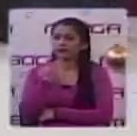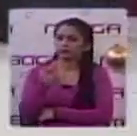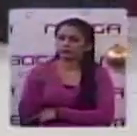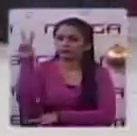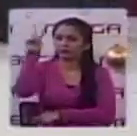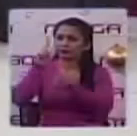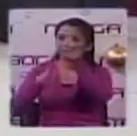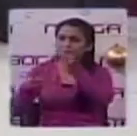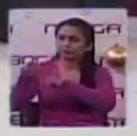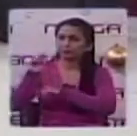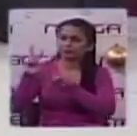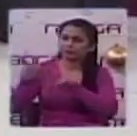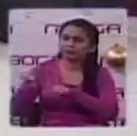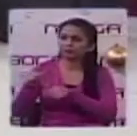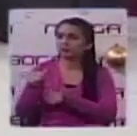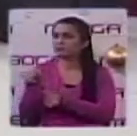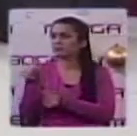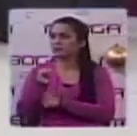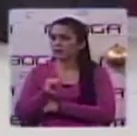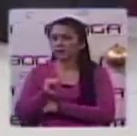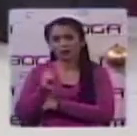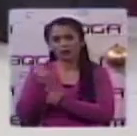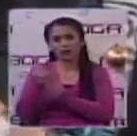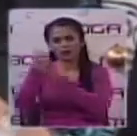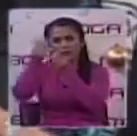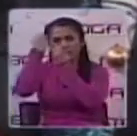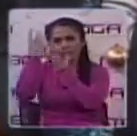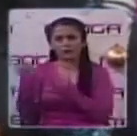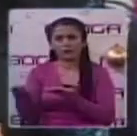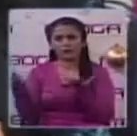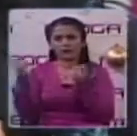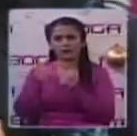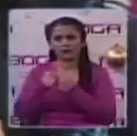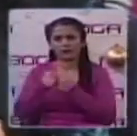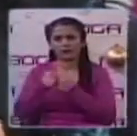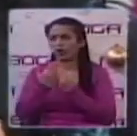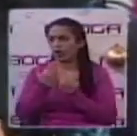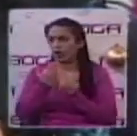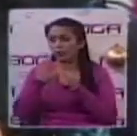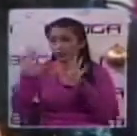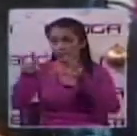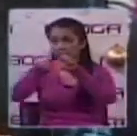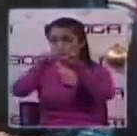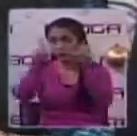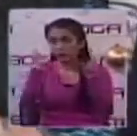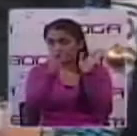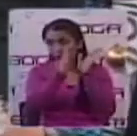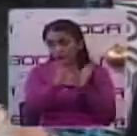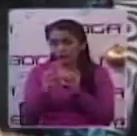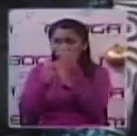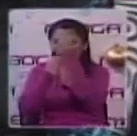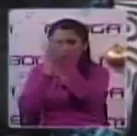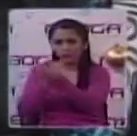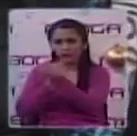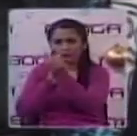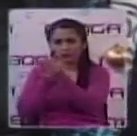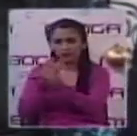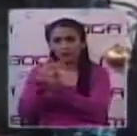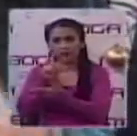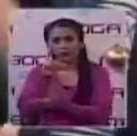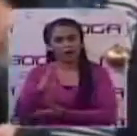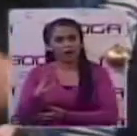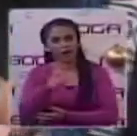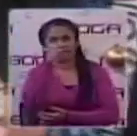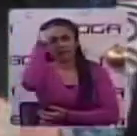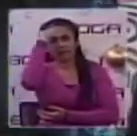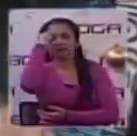Le tenemos que dar a conocer la cultura organizacional de una empresa, ¿no? Entonces, dentro de esa cultura organizacional, ¿qué está?